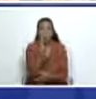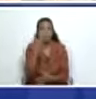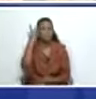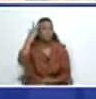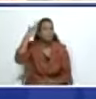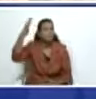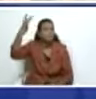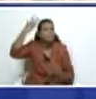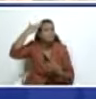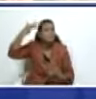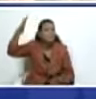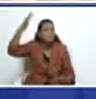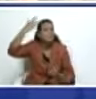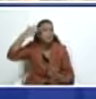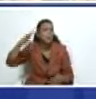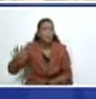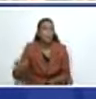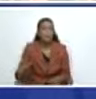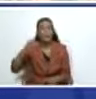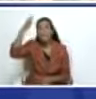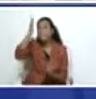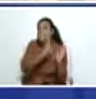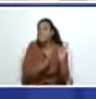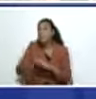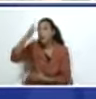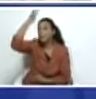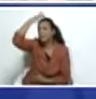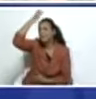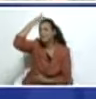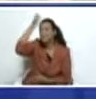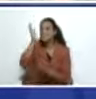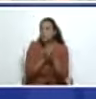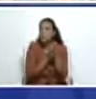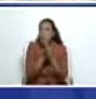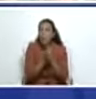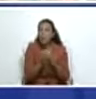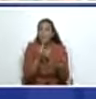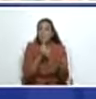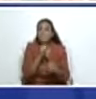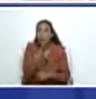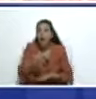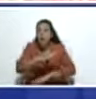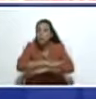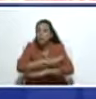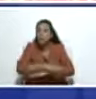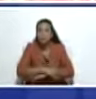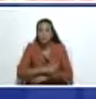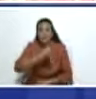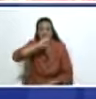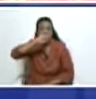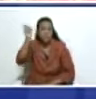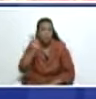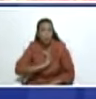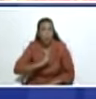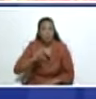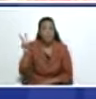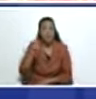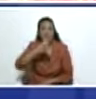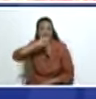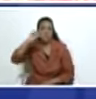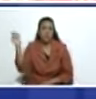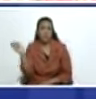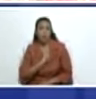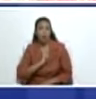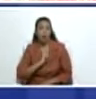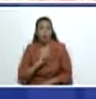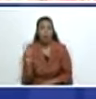ilusiones fariseicas del fascismo, llenos de odio. Entonces sus ilusiones se